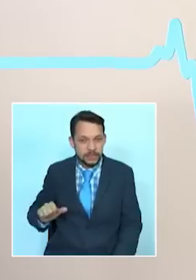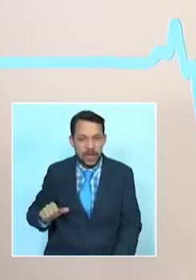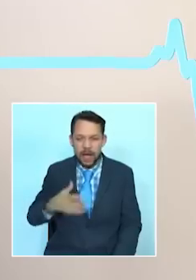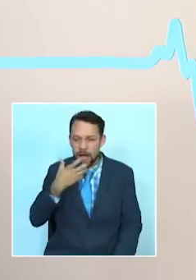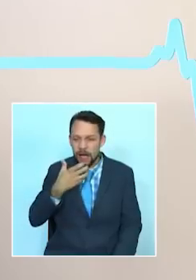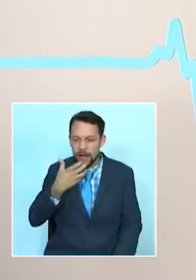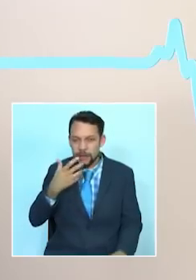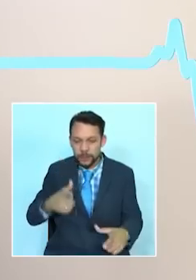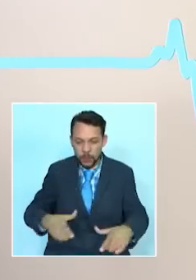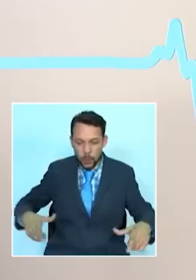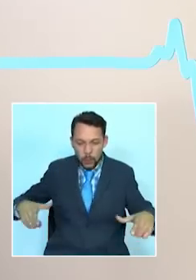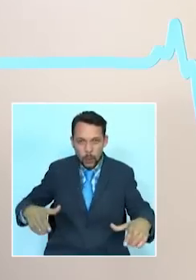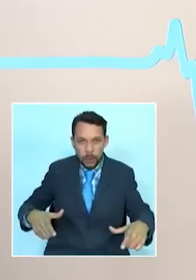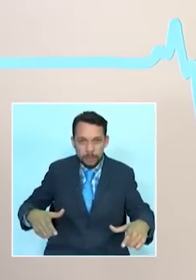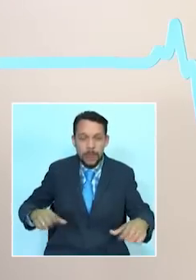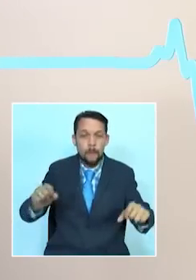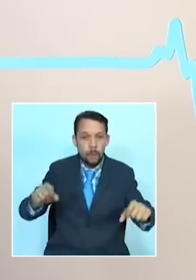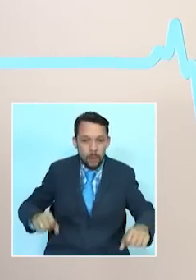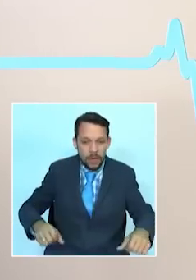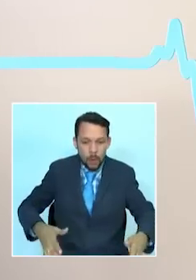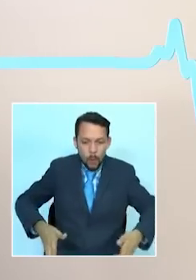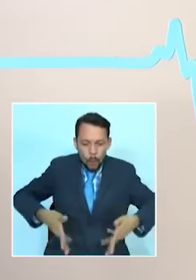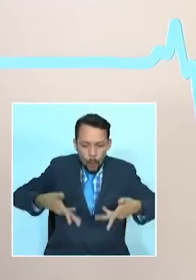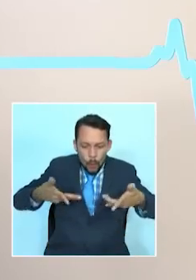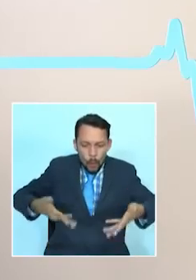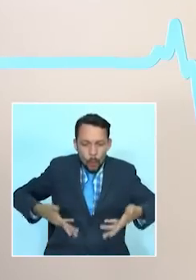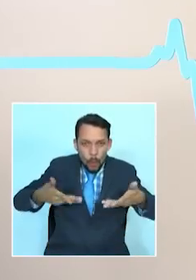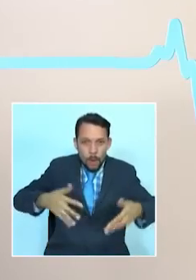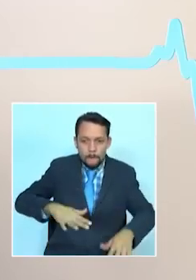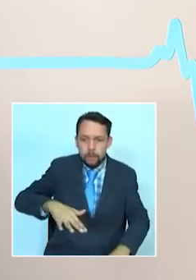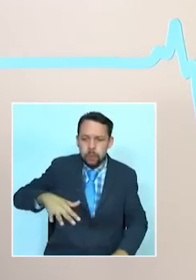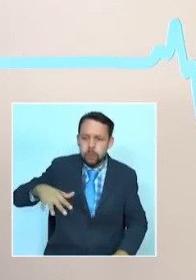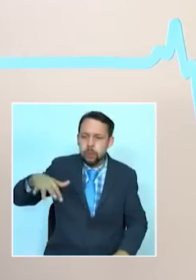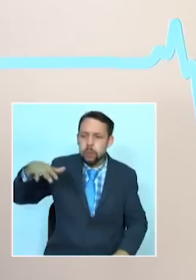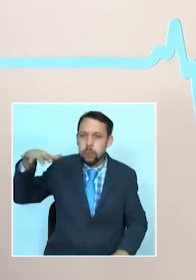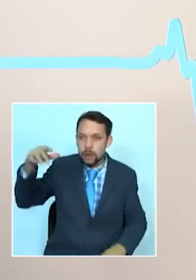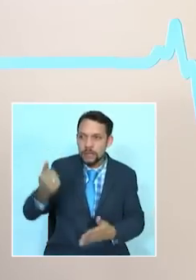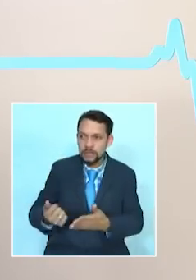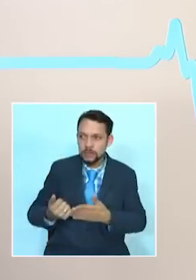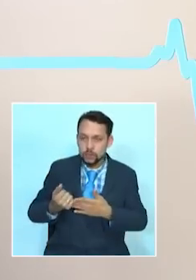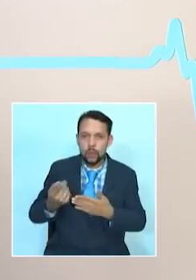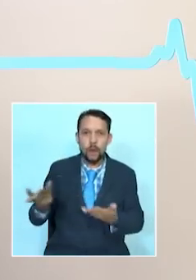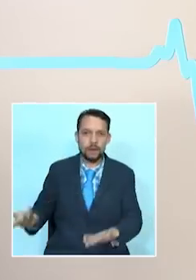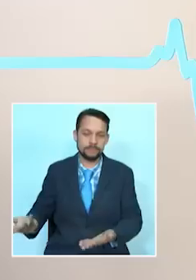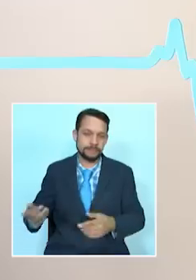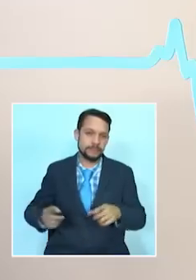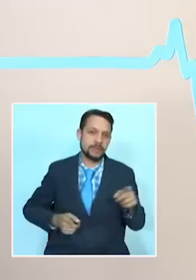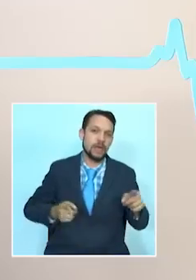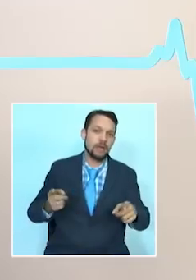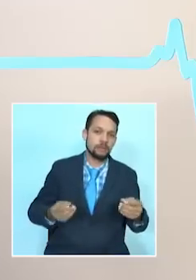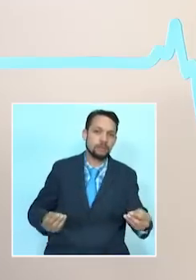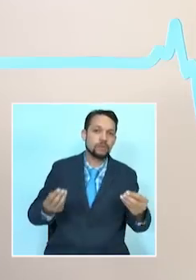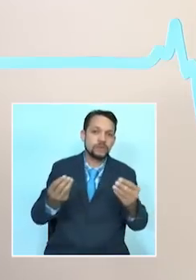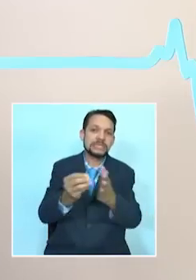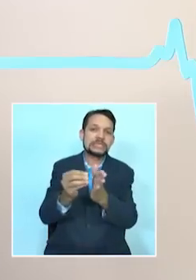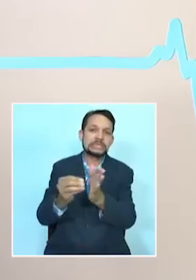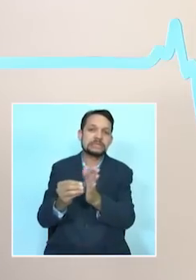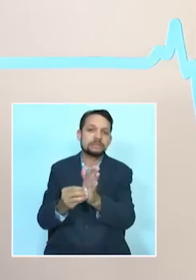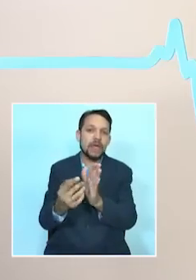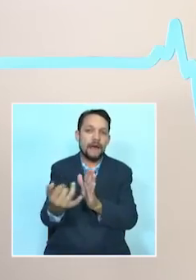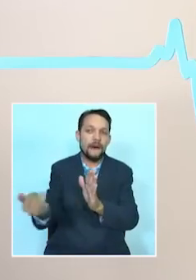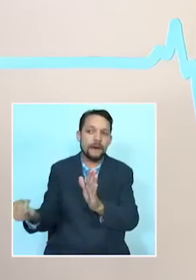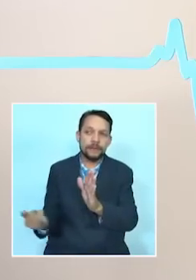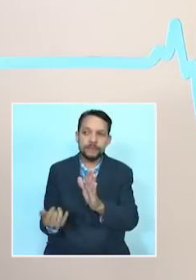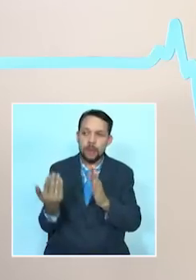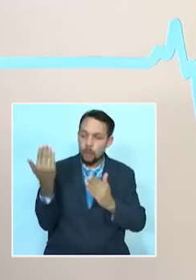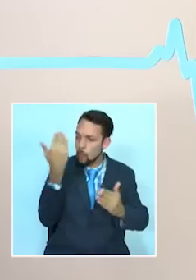en ungüento que nos sirve también para desinflamar pero es muy importante identificar cómo viene el sangrado muchas veces para poder hacer el diagnóstico se